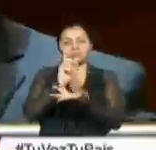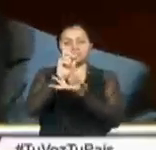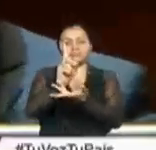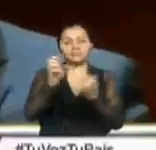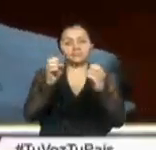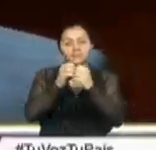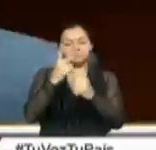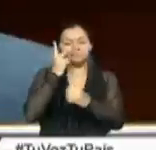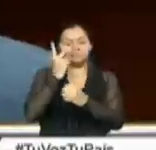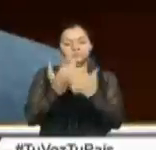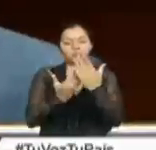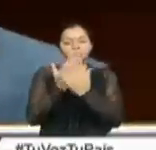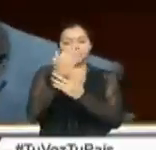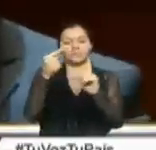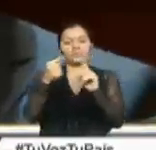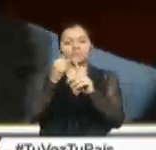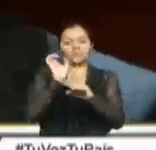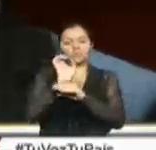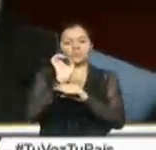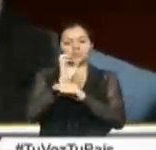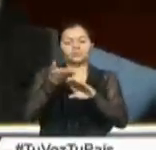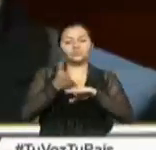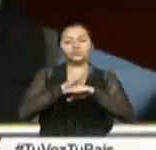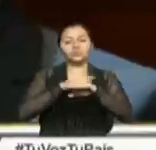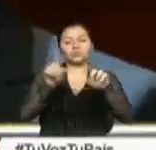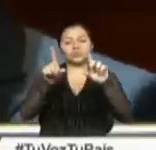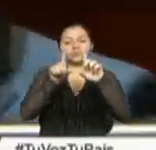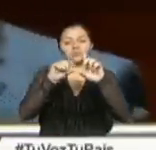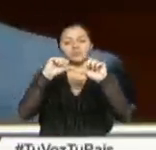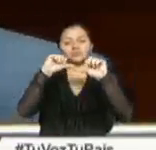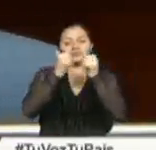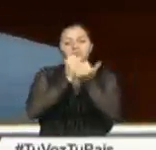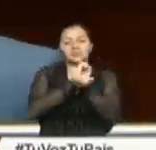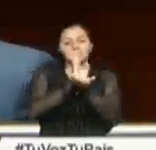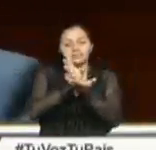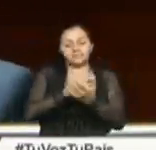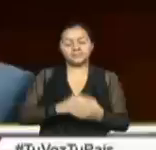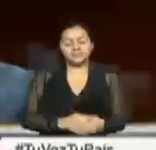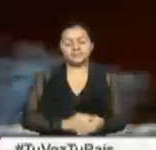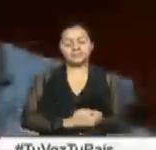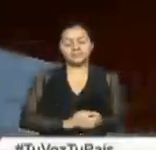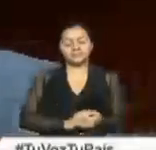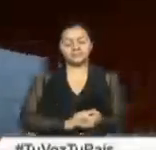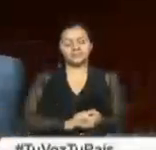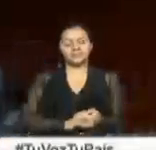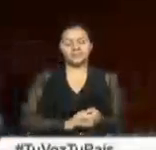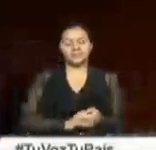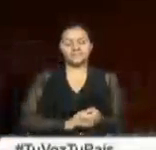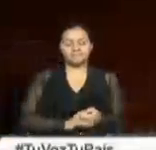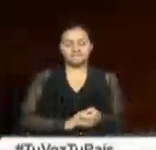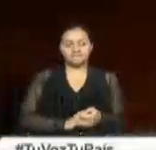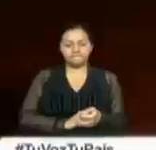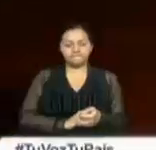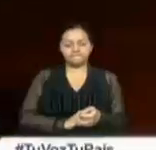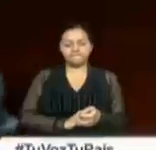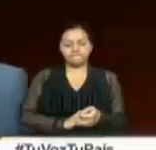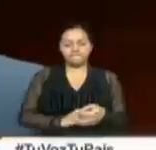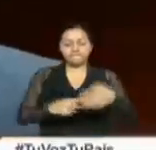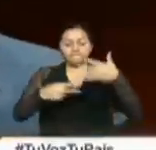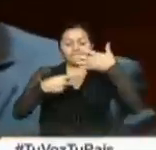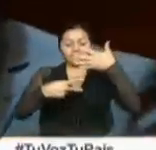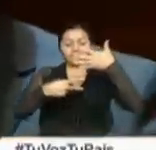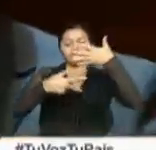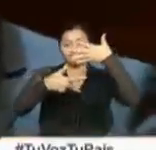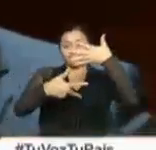de vanguardia que ha tenido el Ecuador en materia legislativa en el mundo en estos años. En séptimo y octavo